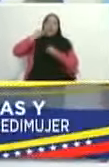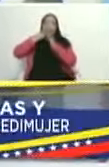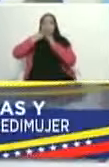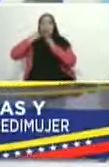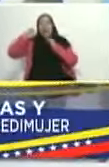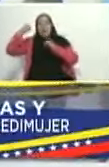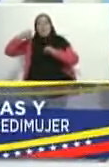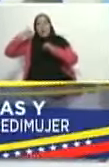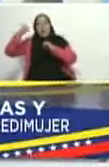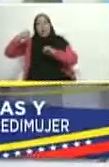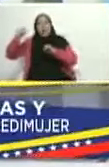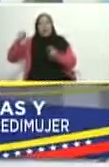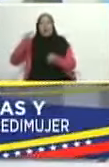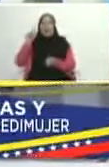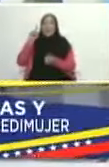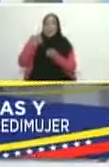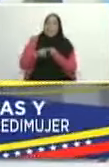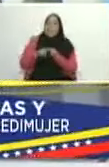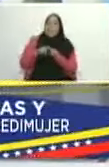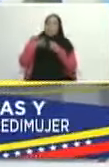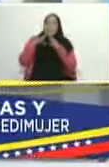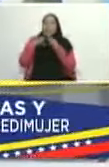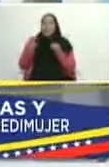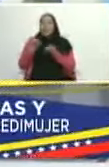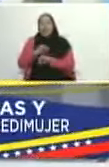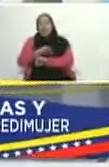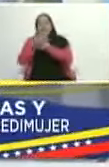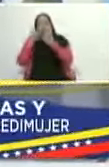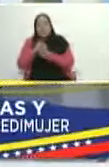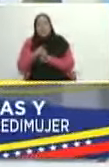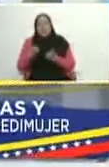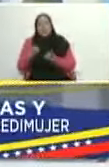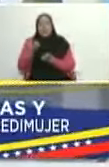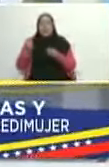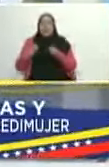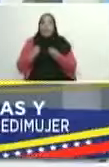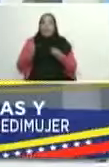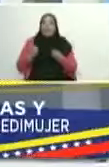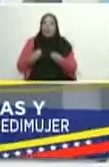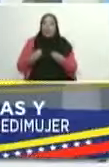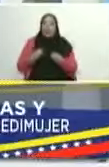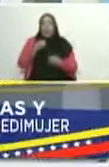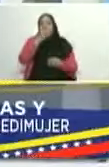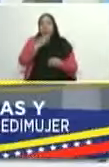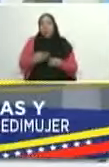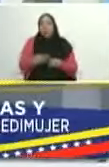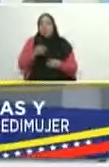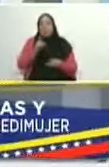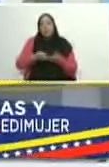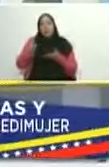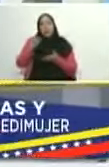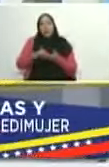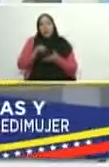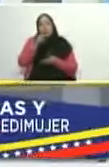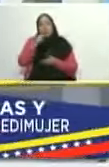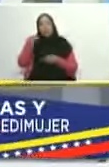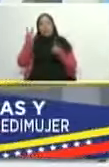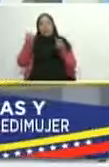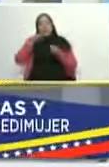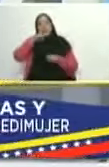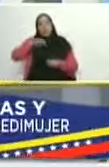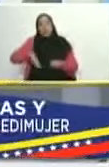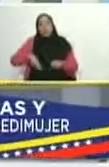todo sale un canto, de todo sale la felicidad. Por vivir esta época, escribiendo una nueva